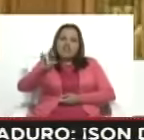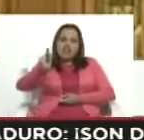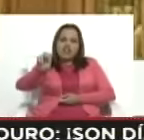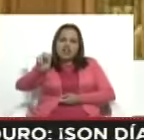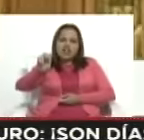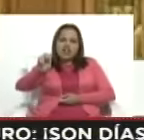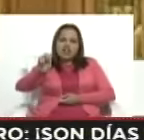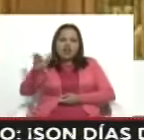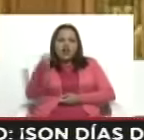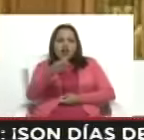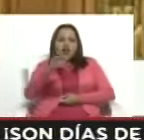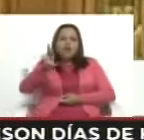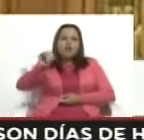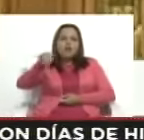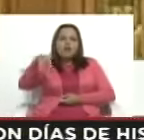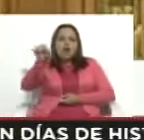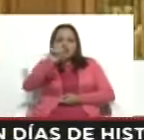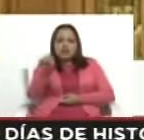periodista.